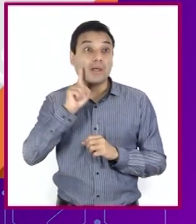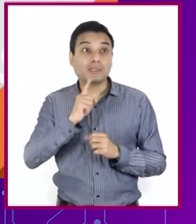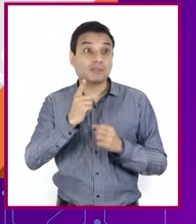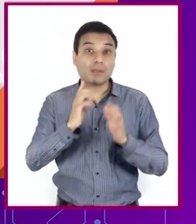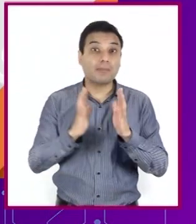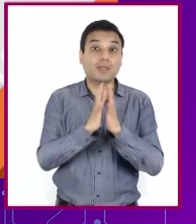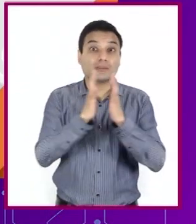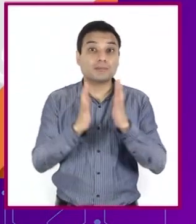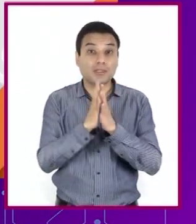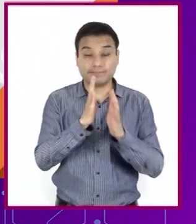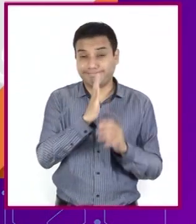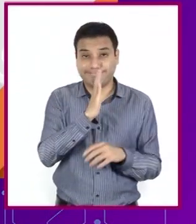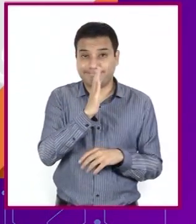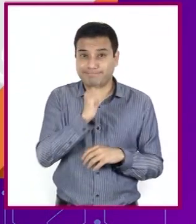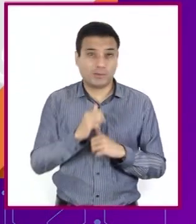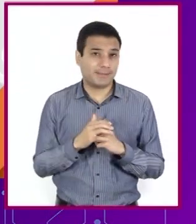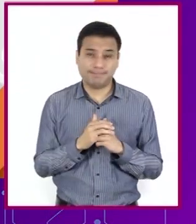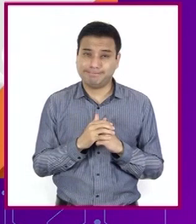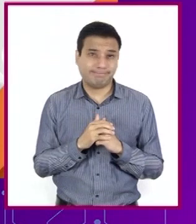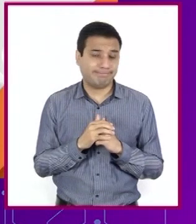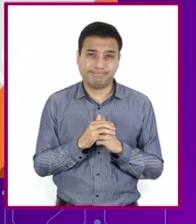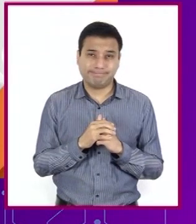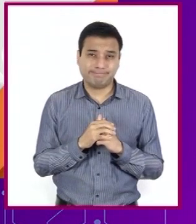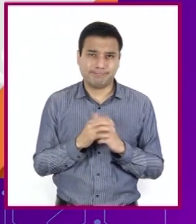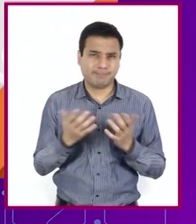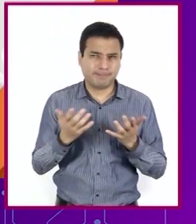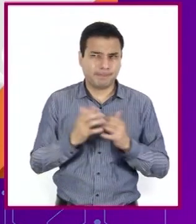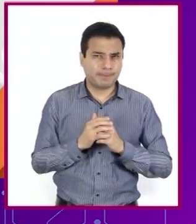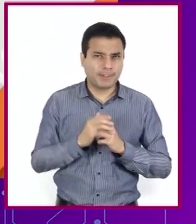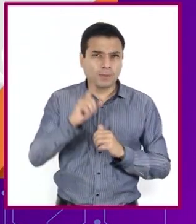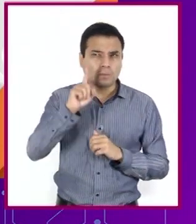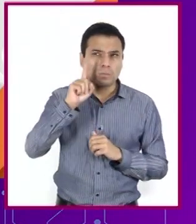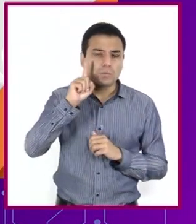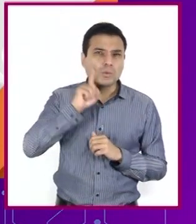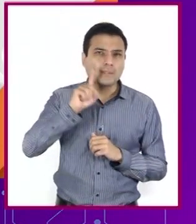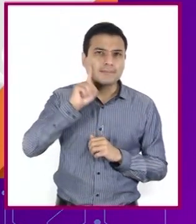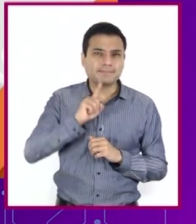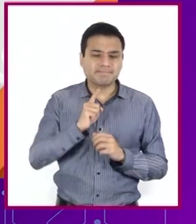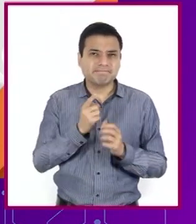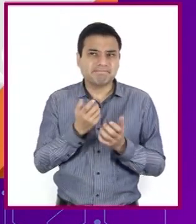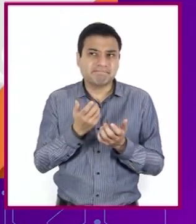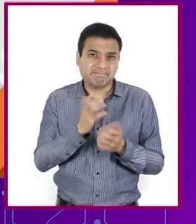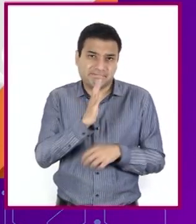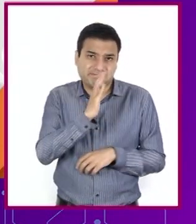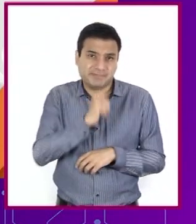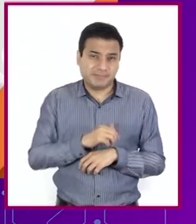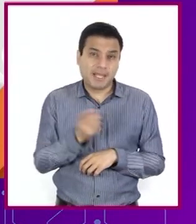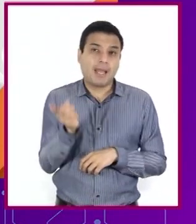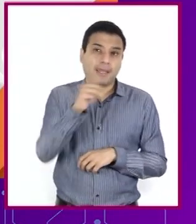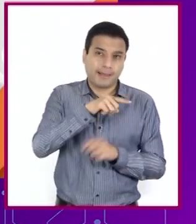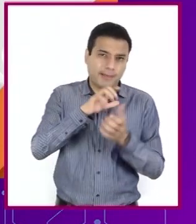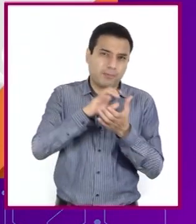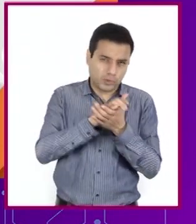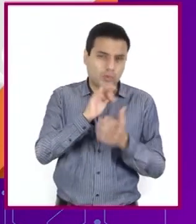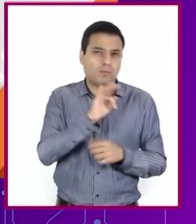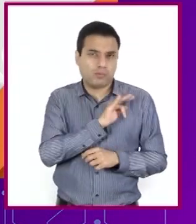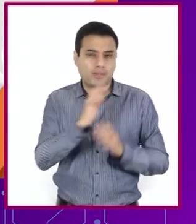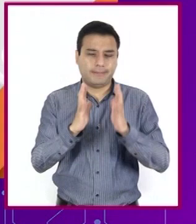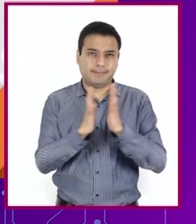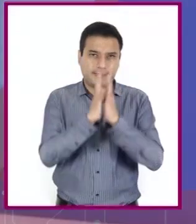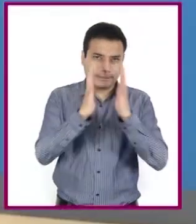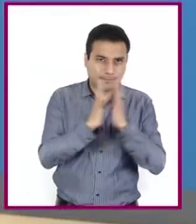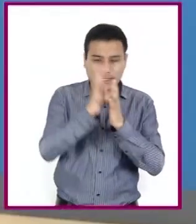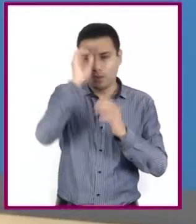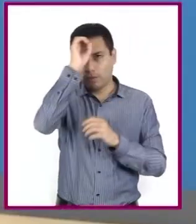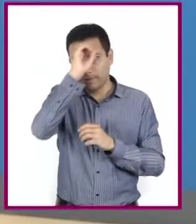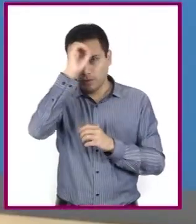Su influencia solo se dejaba sentir a través de sus maridos. Lógicamente, esos procesos